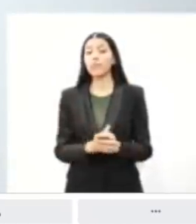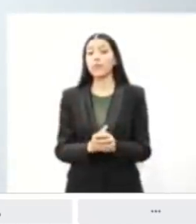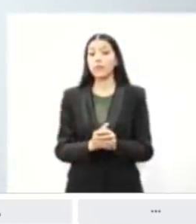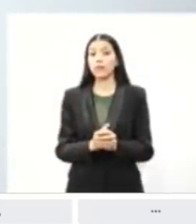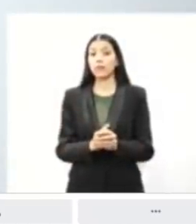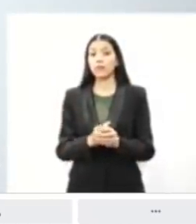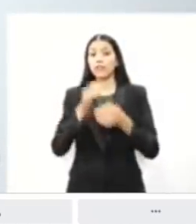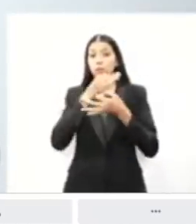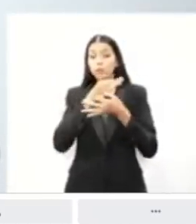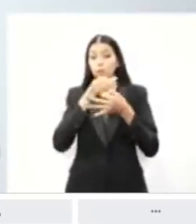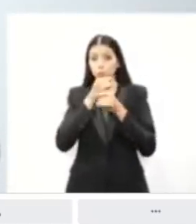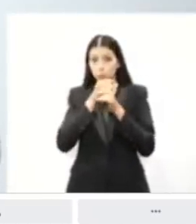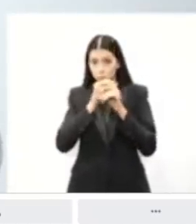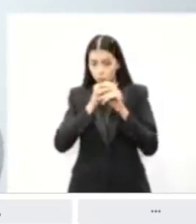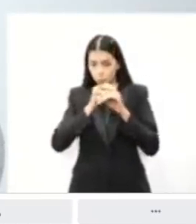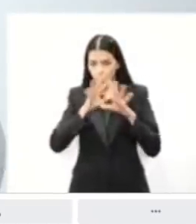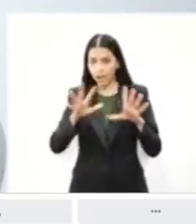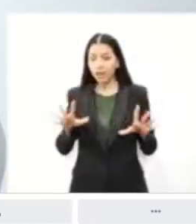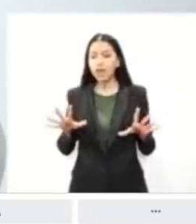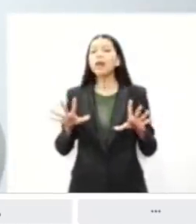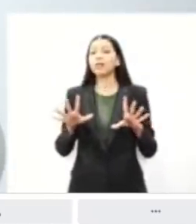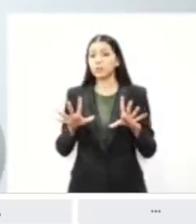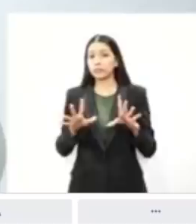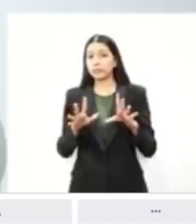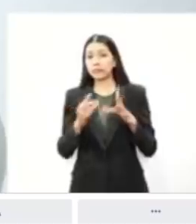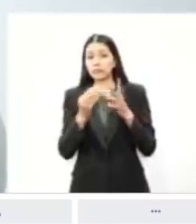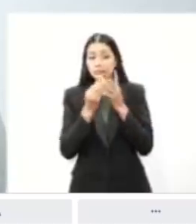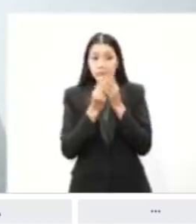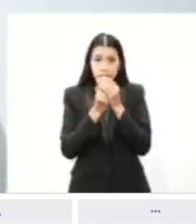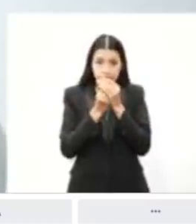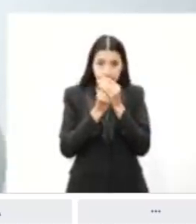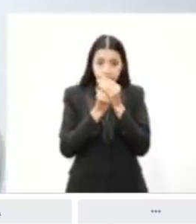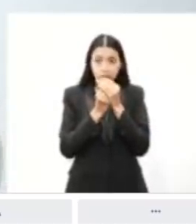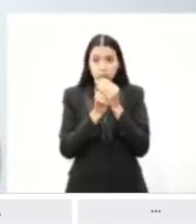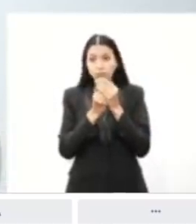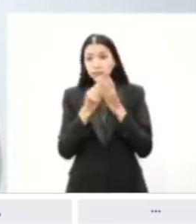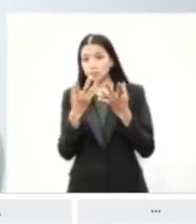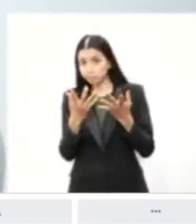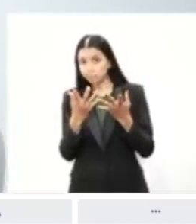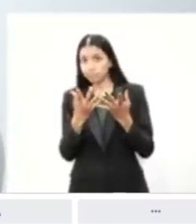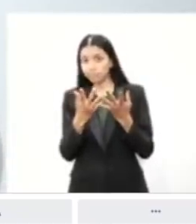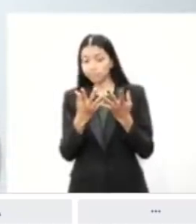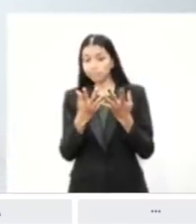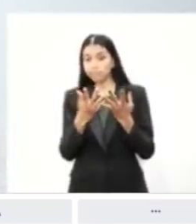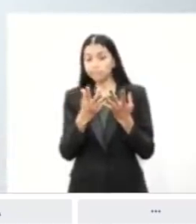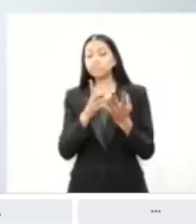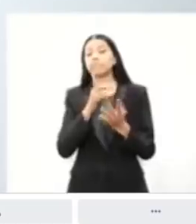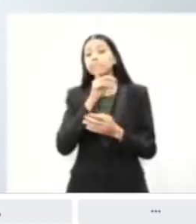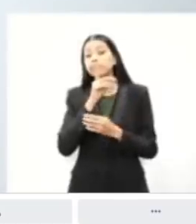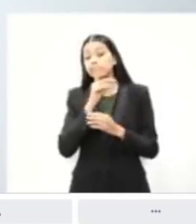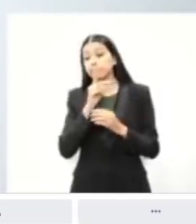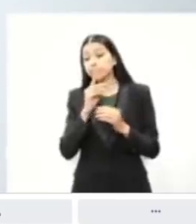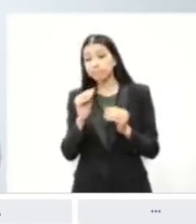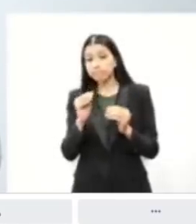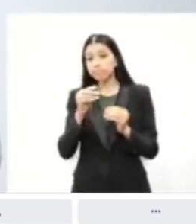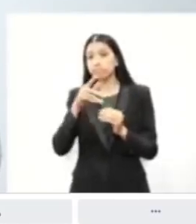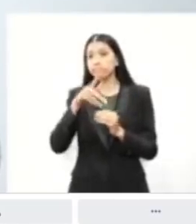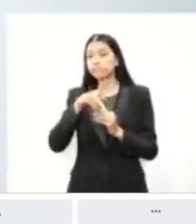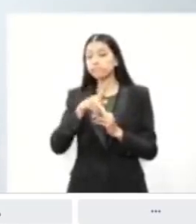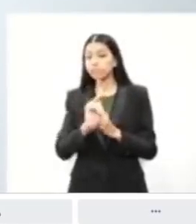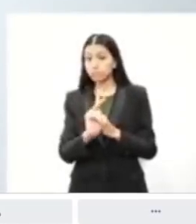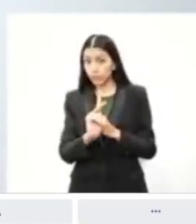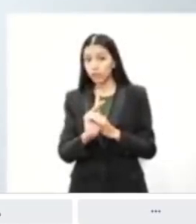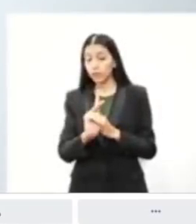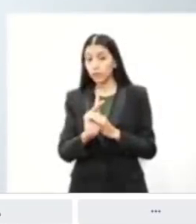secrecía y resguardo de la información. Entonces vamos a proporcionarles lo más que se pueda, pero